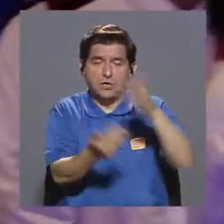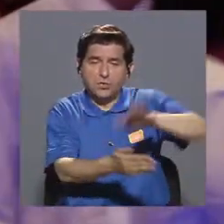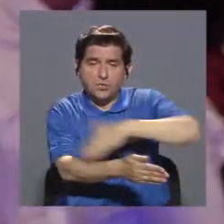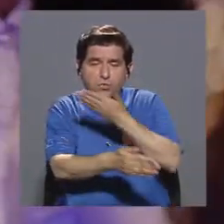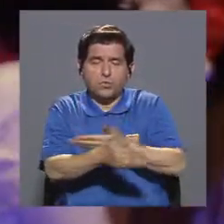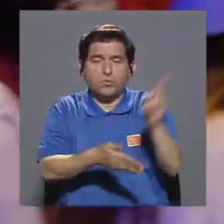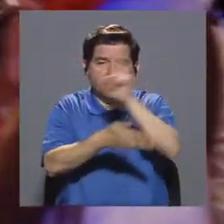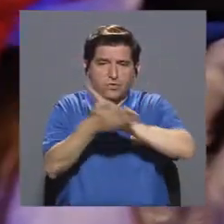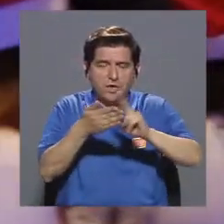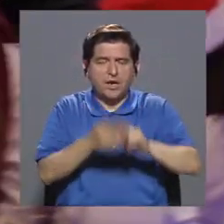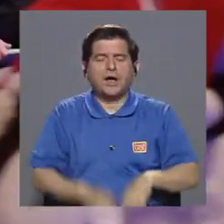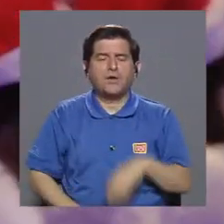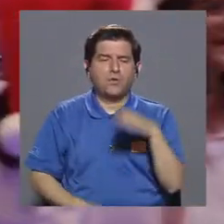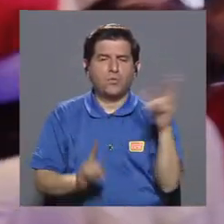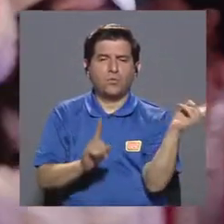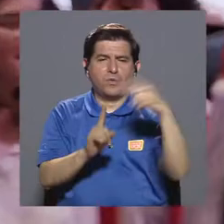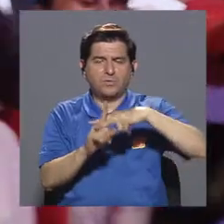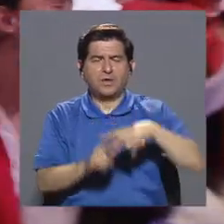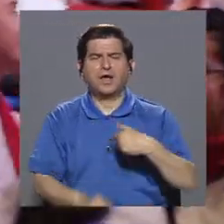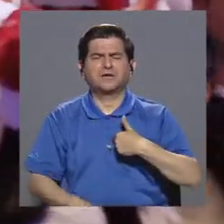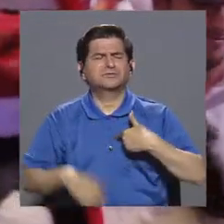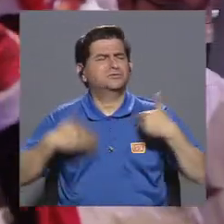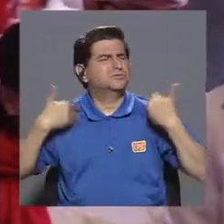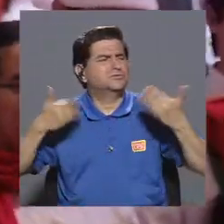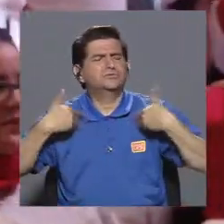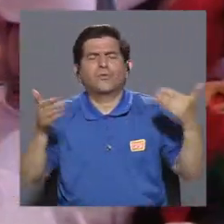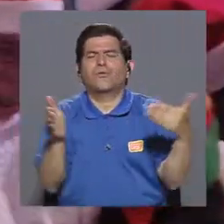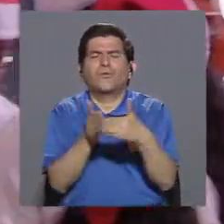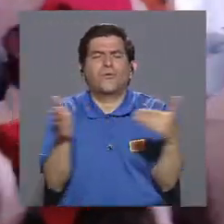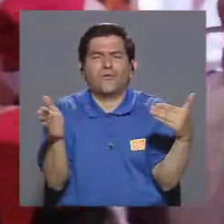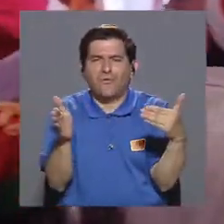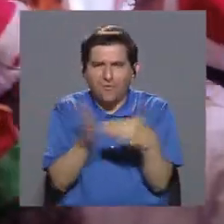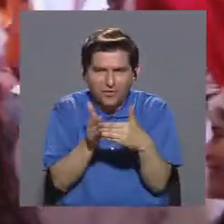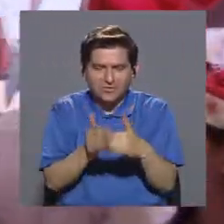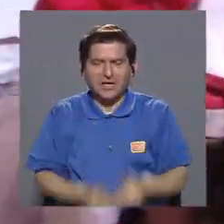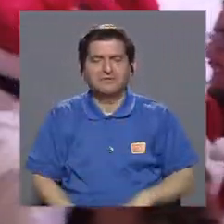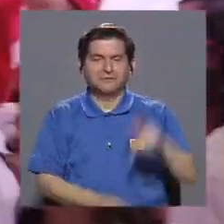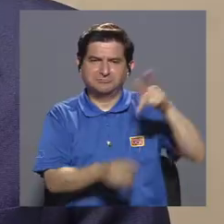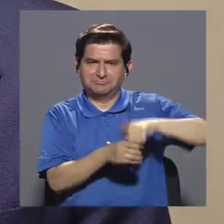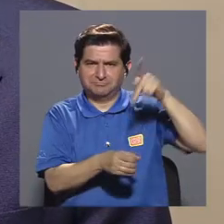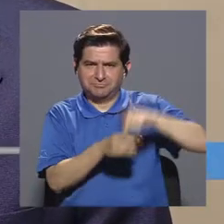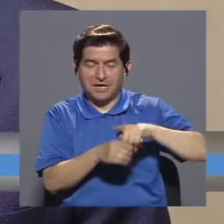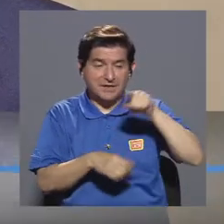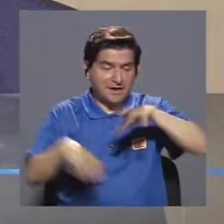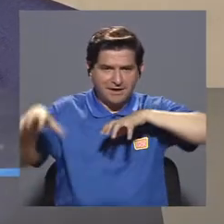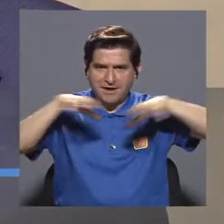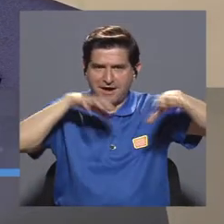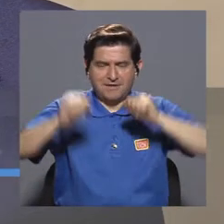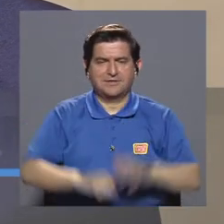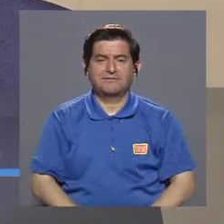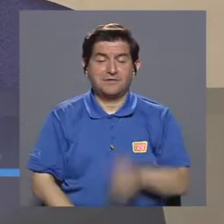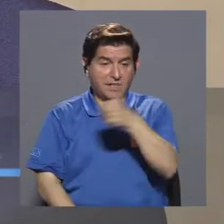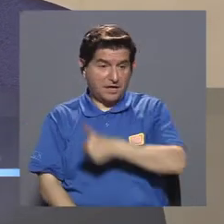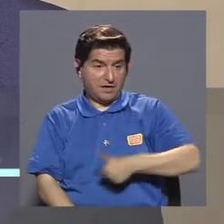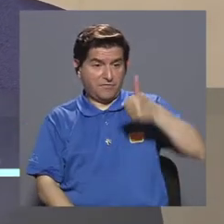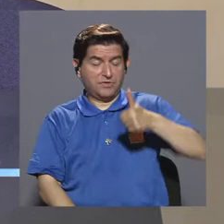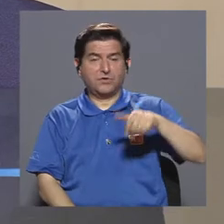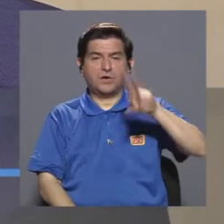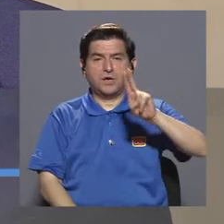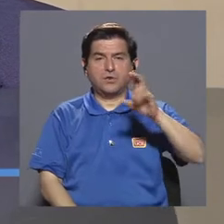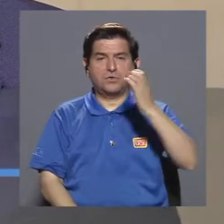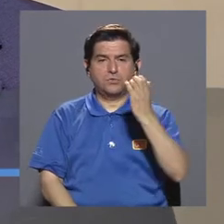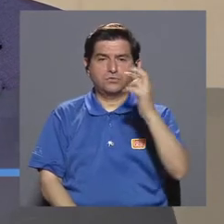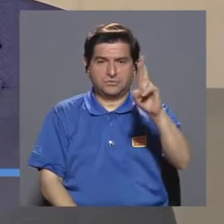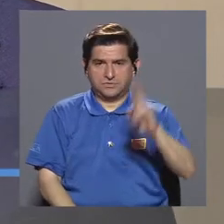Sinfónica Universitaria. Siento mucha felicidad de volver nuevamente a participar en esta actividad que la rectoría de